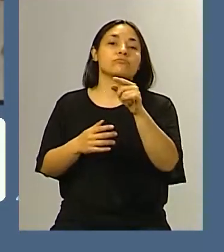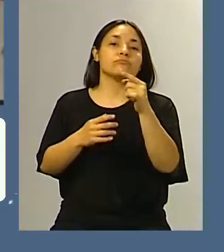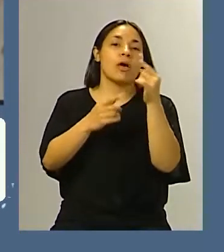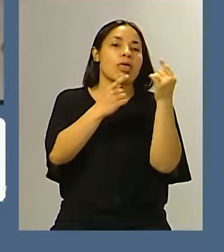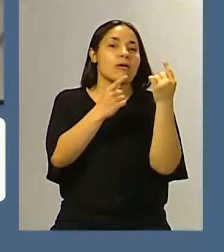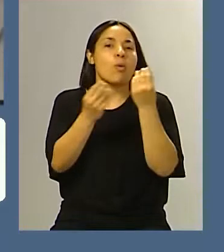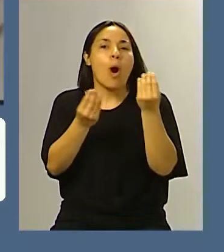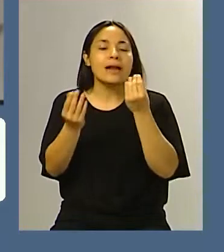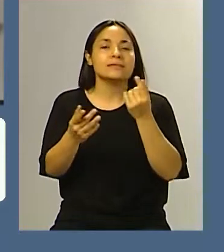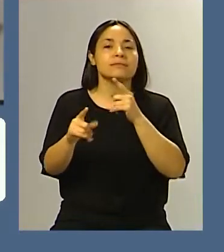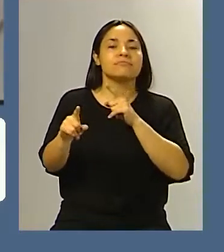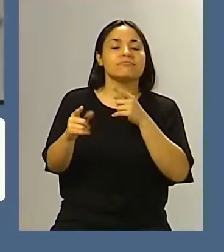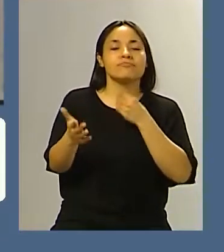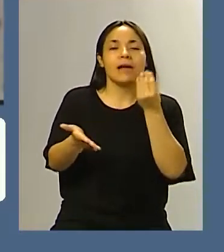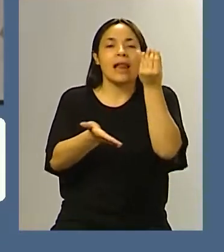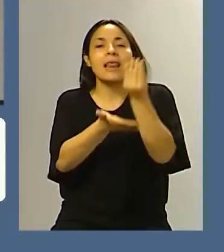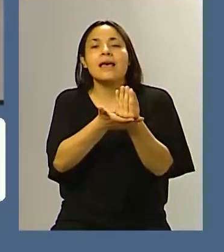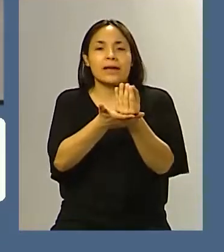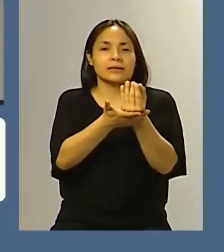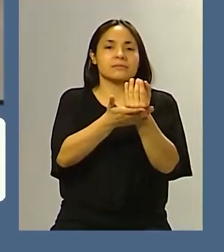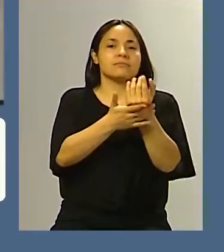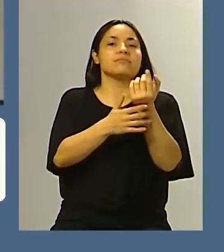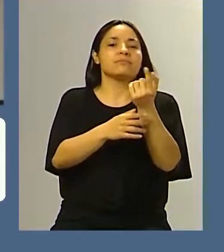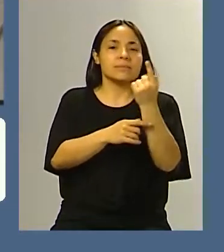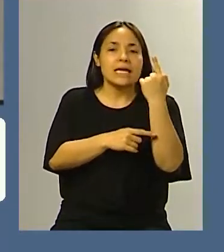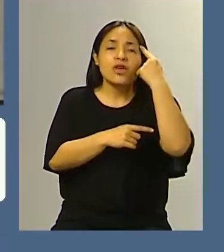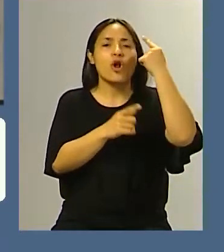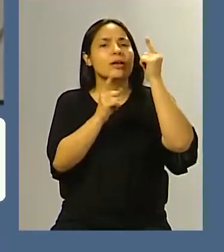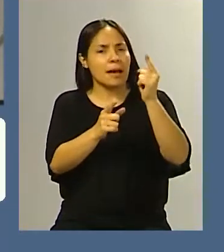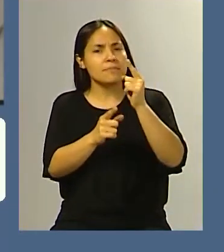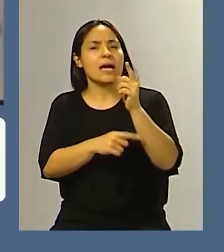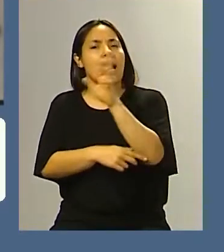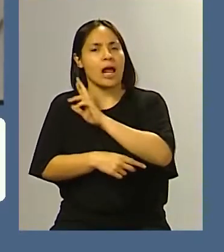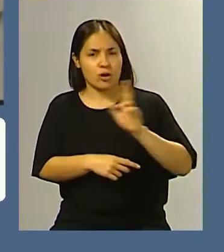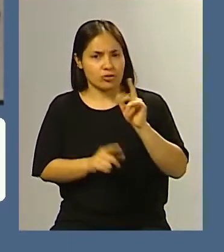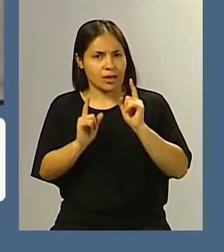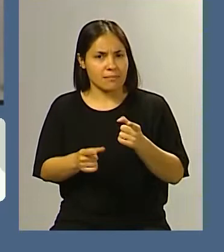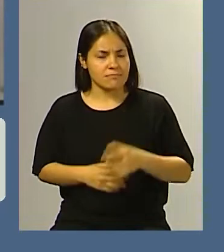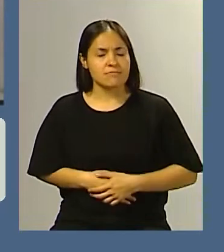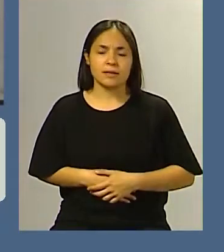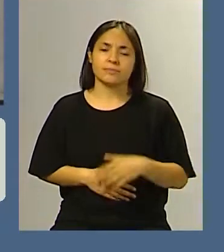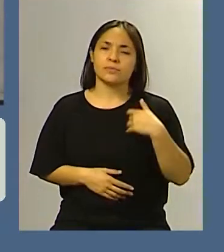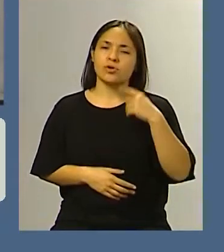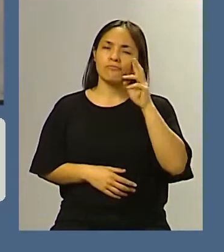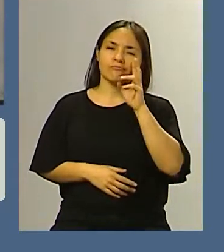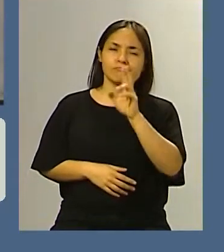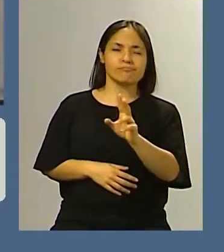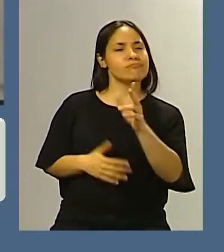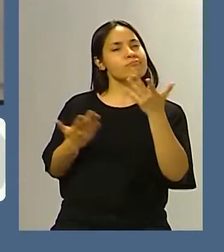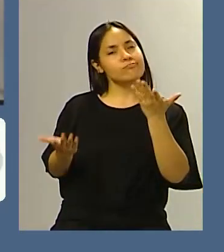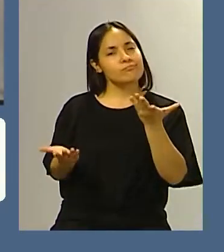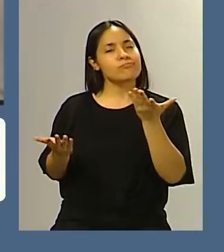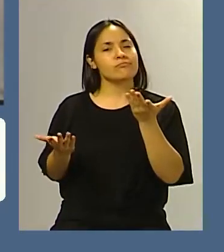cumplieron? Bien, sí, yo por lo que pude apreciar, o me es